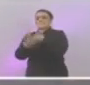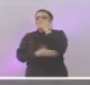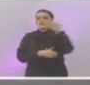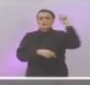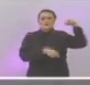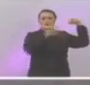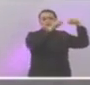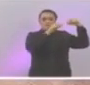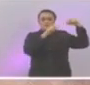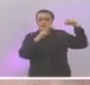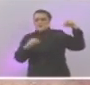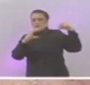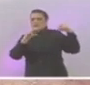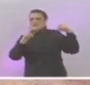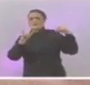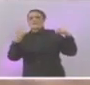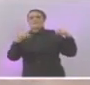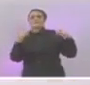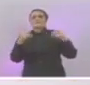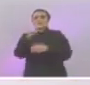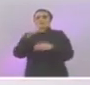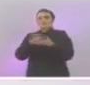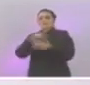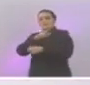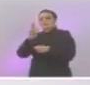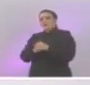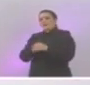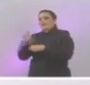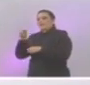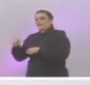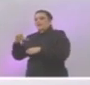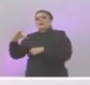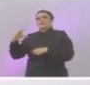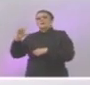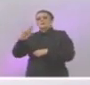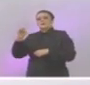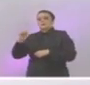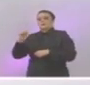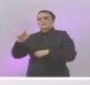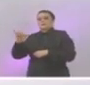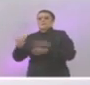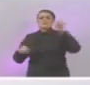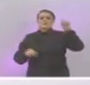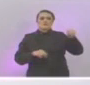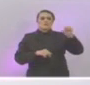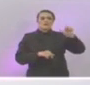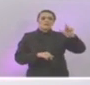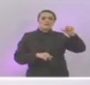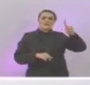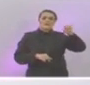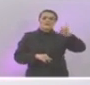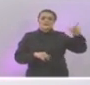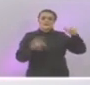Sendero del Capitán, espacio natural ubicado entre los municipios de Cerro de San Pedro y Armadillo de los Infantes,